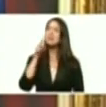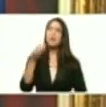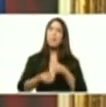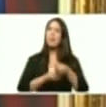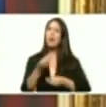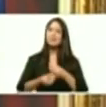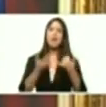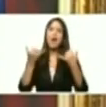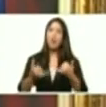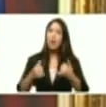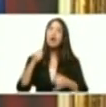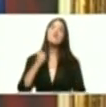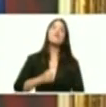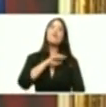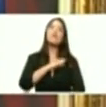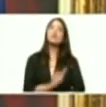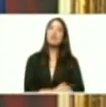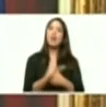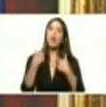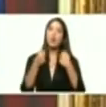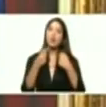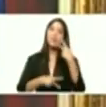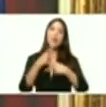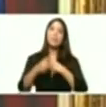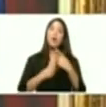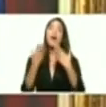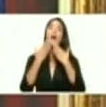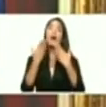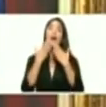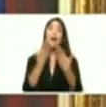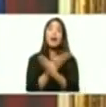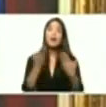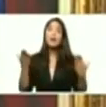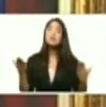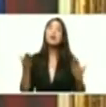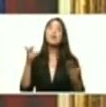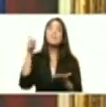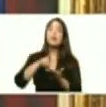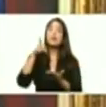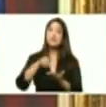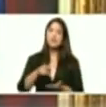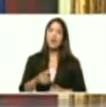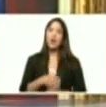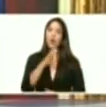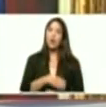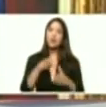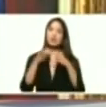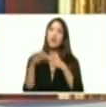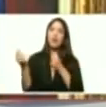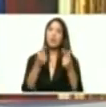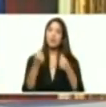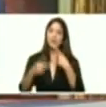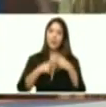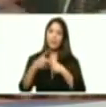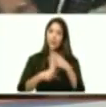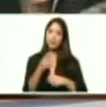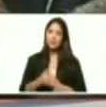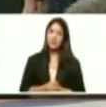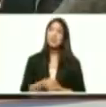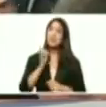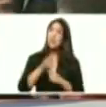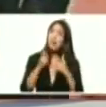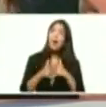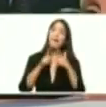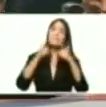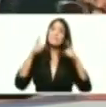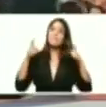fortalecer el Consejo Nacional de Economía Productiva. Le agradezco a todos los sectores participantes del Consejo Nacional de Economía Productiva. Vamos a ampliar